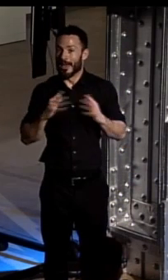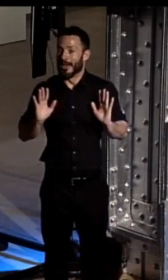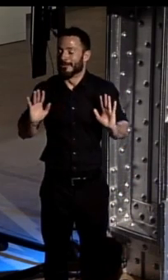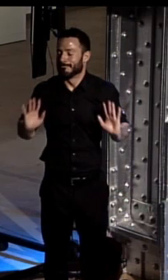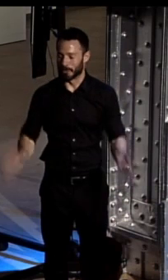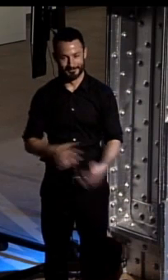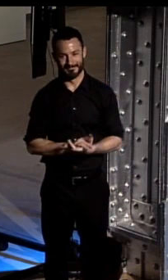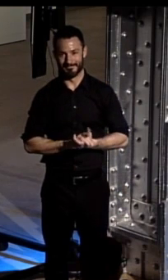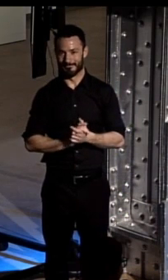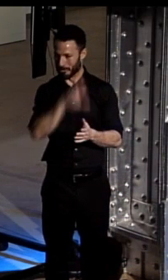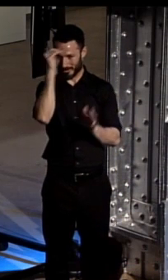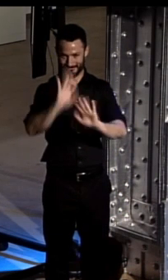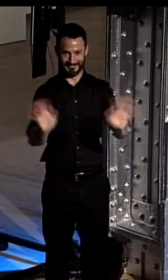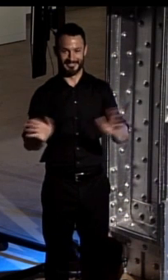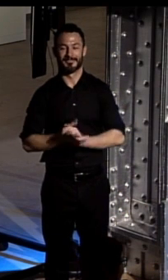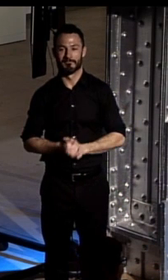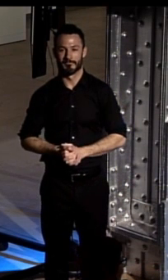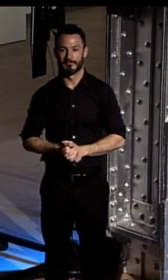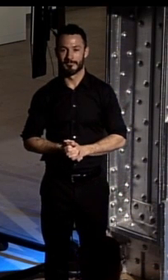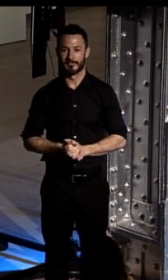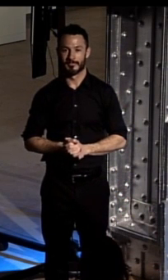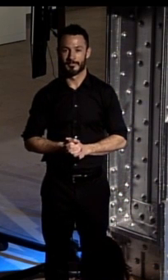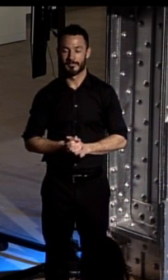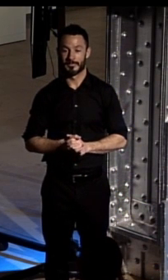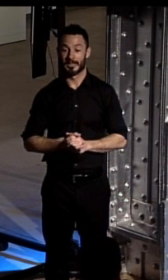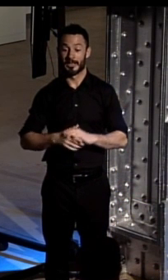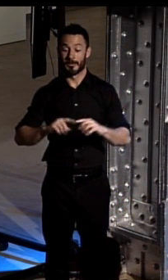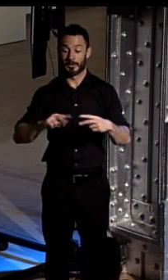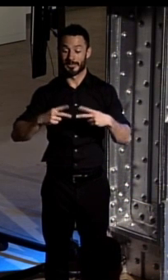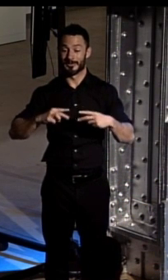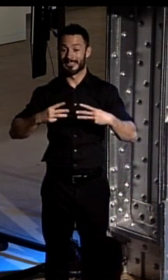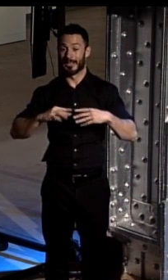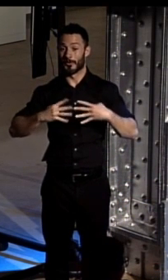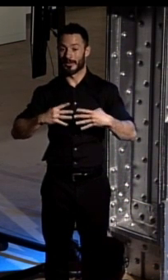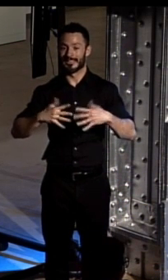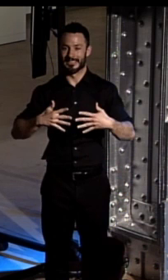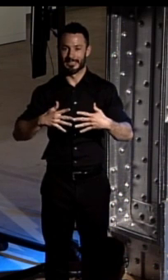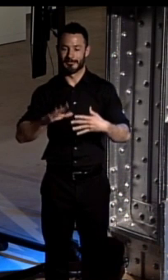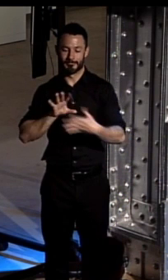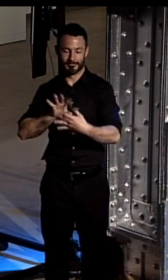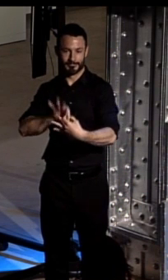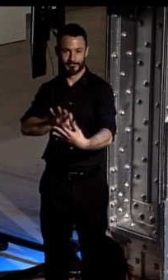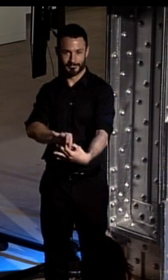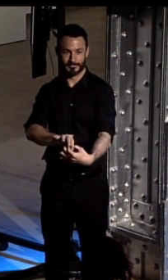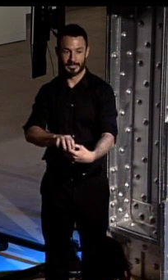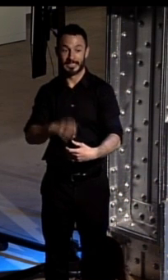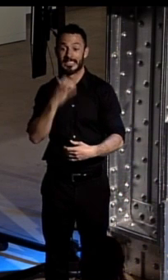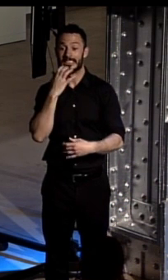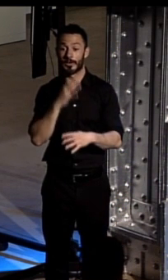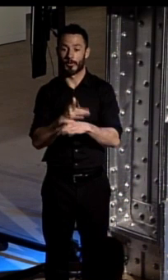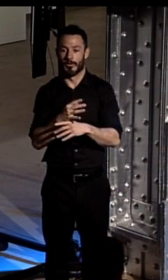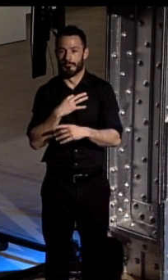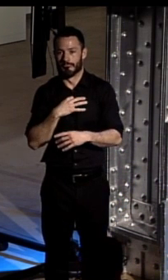Bueno, nada, en realidad no, pero bueno. El primera fila con segunda fila, tercera fila con cuarta fila, quinta fila con sexta fila. El que no puede jugar así, porque en una fila